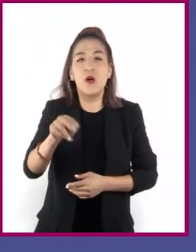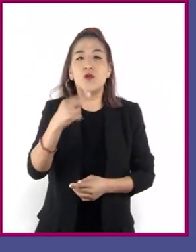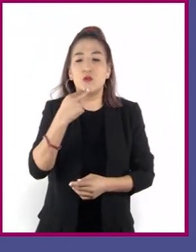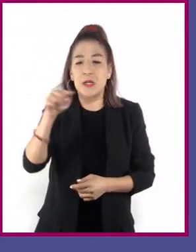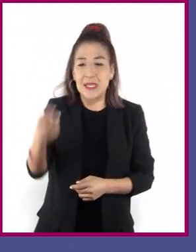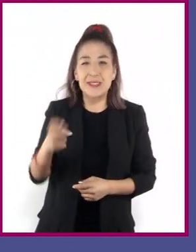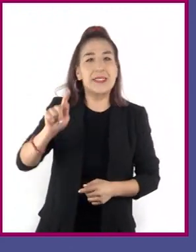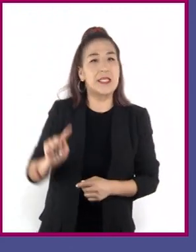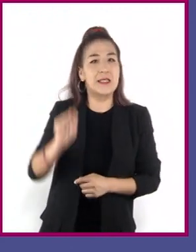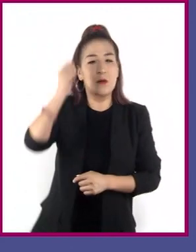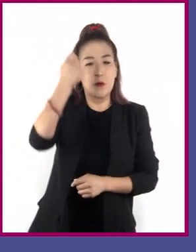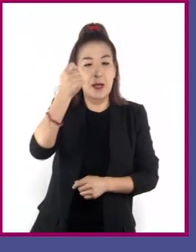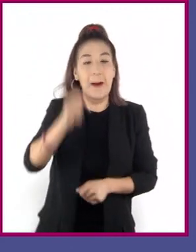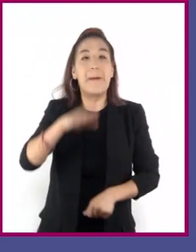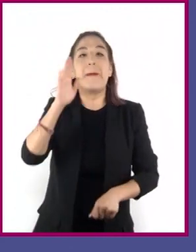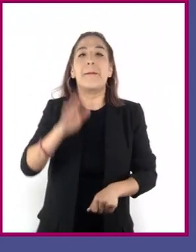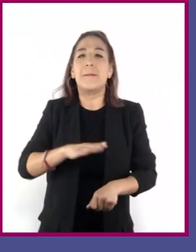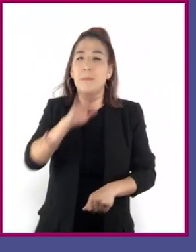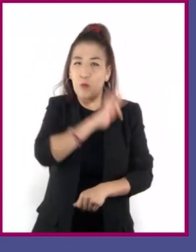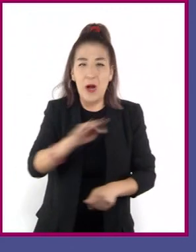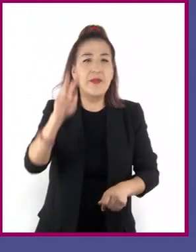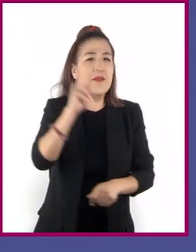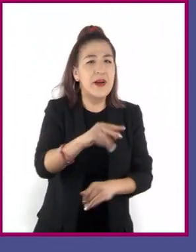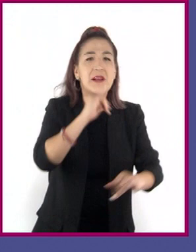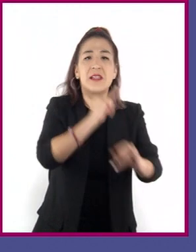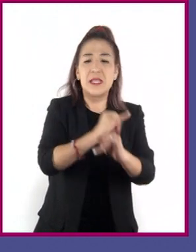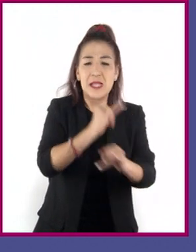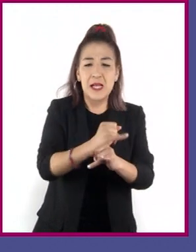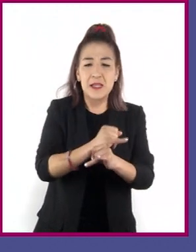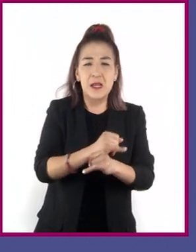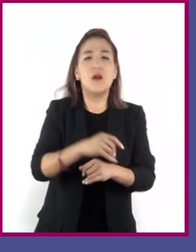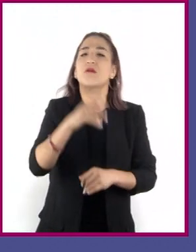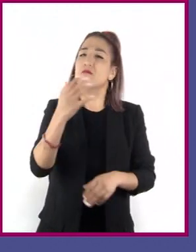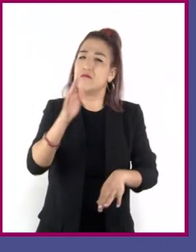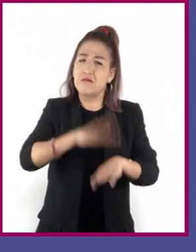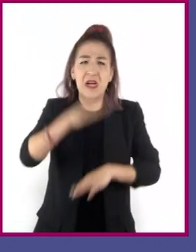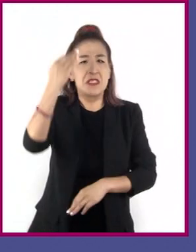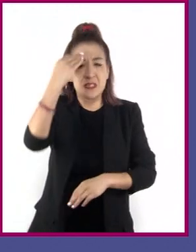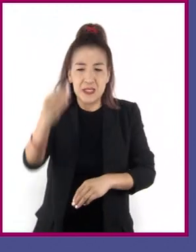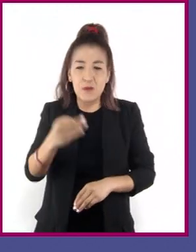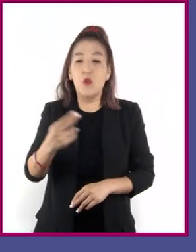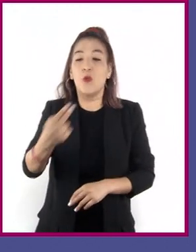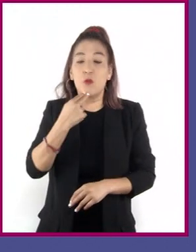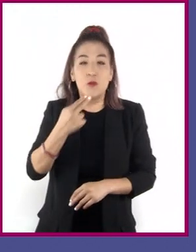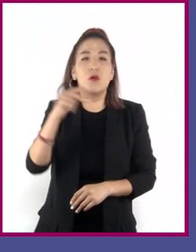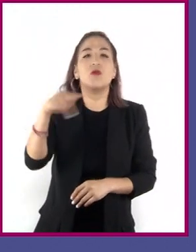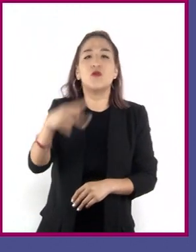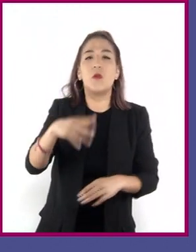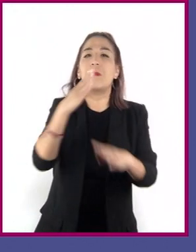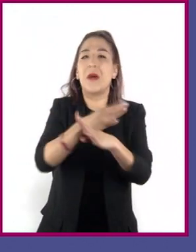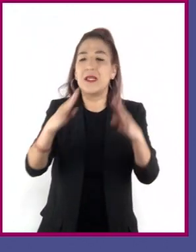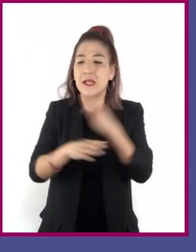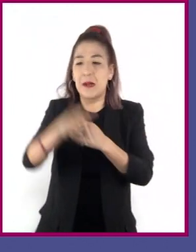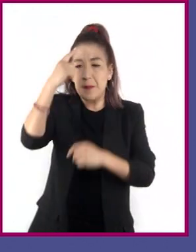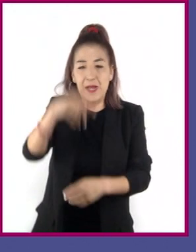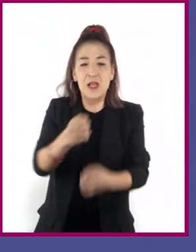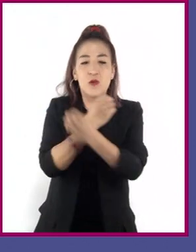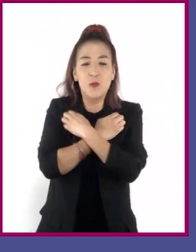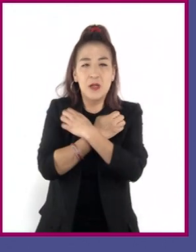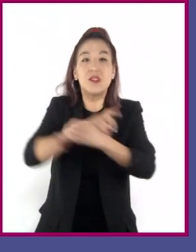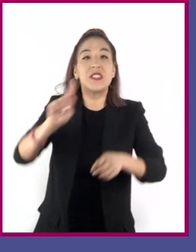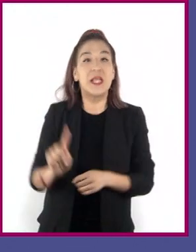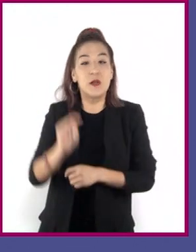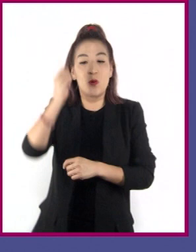tecnología acceso a internet en todo momento uso de herramientas educativas tecnológicas aumento de la motivación